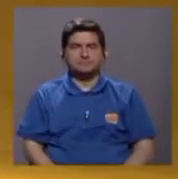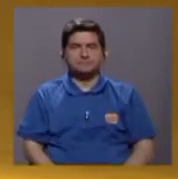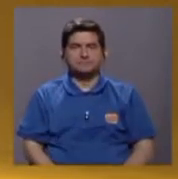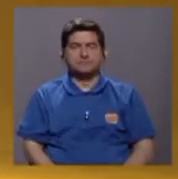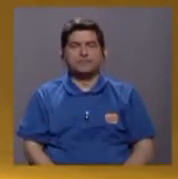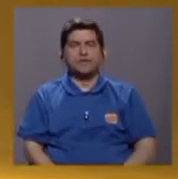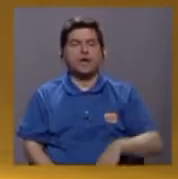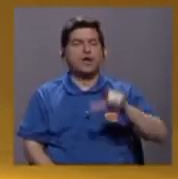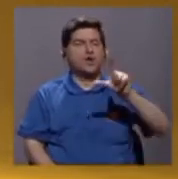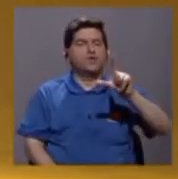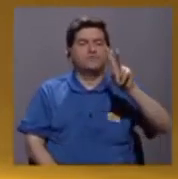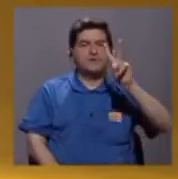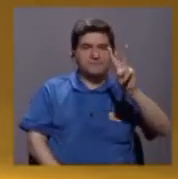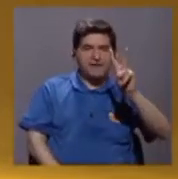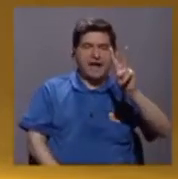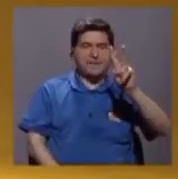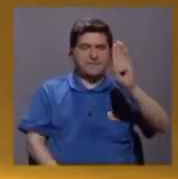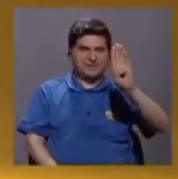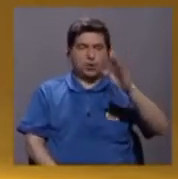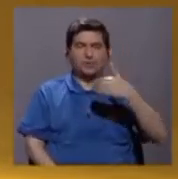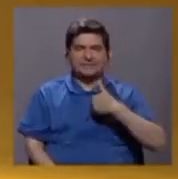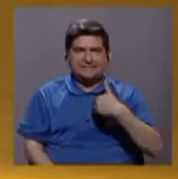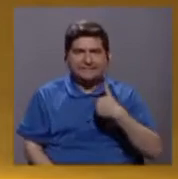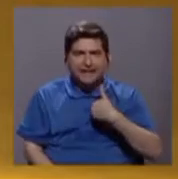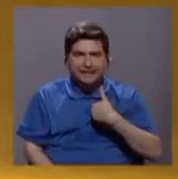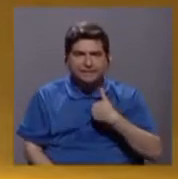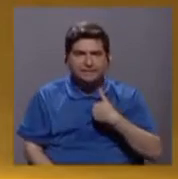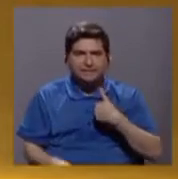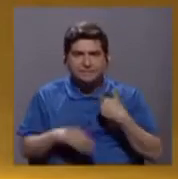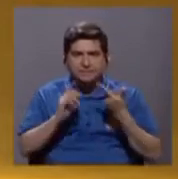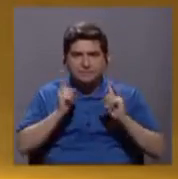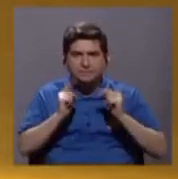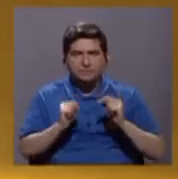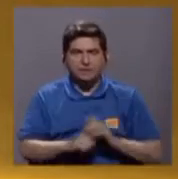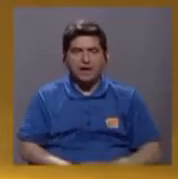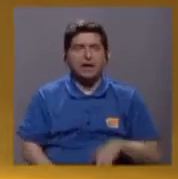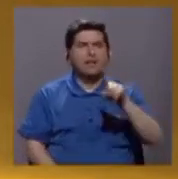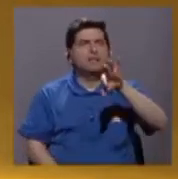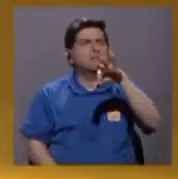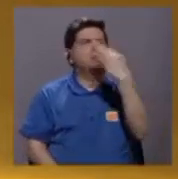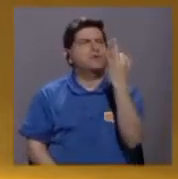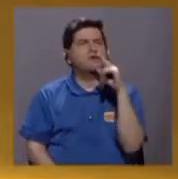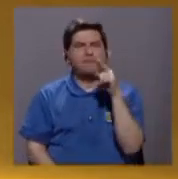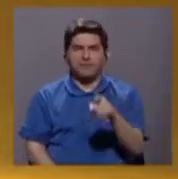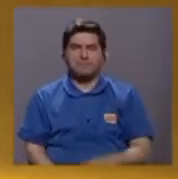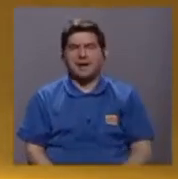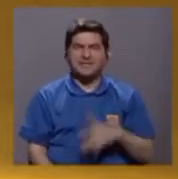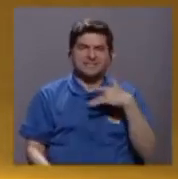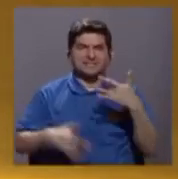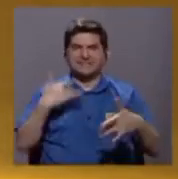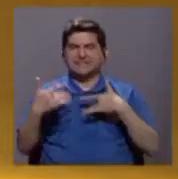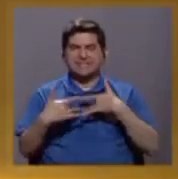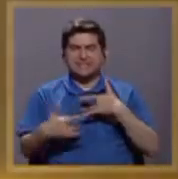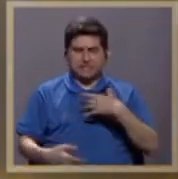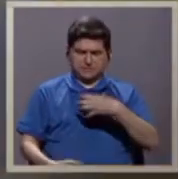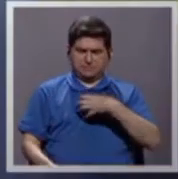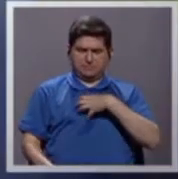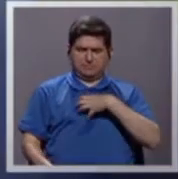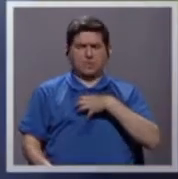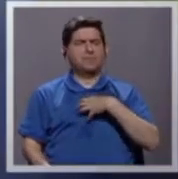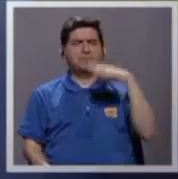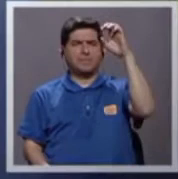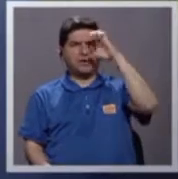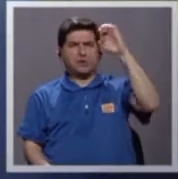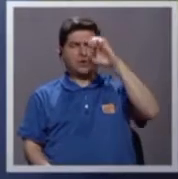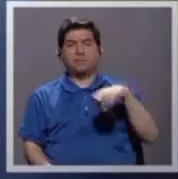don Ludwig tuvo fue de alguna manera eso de sentirse europeo. No